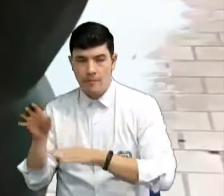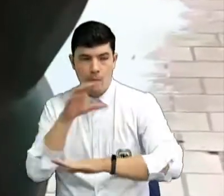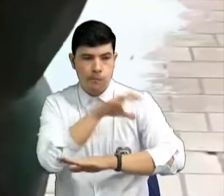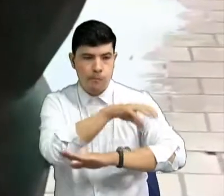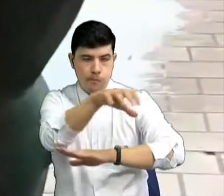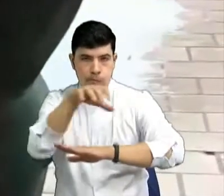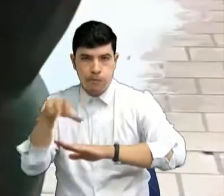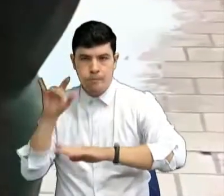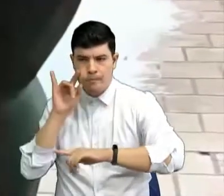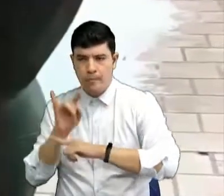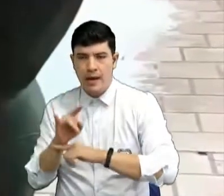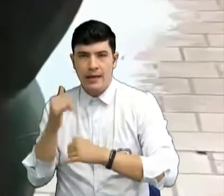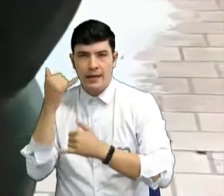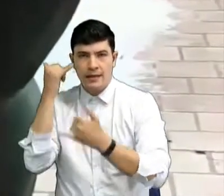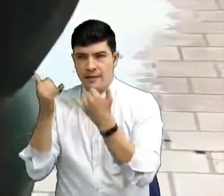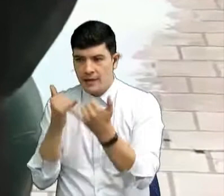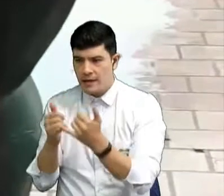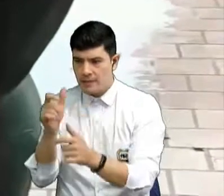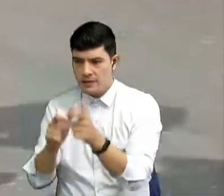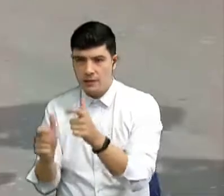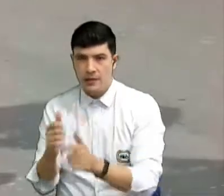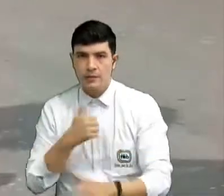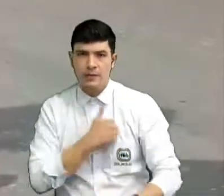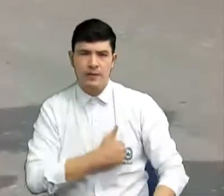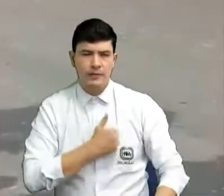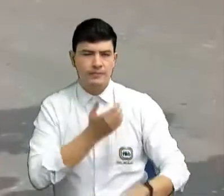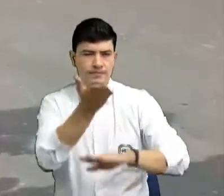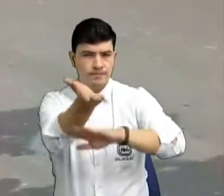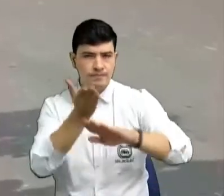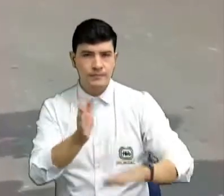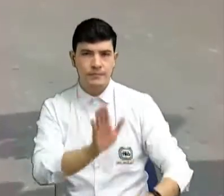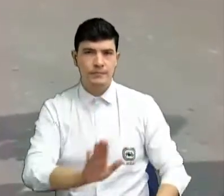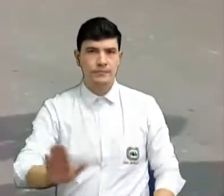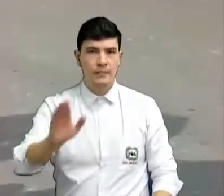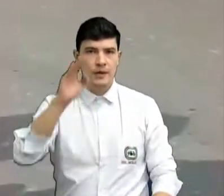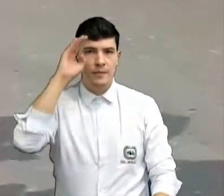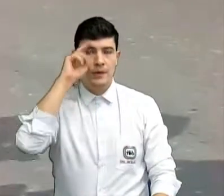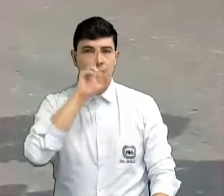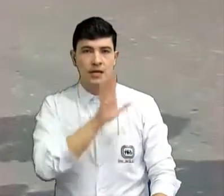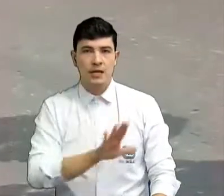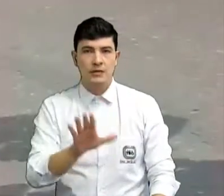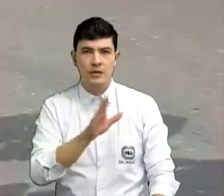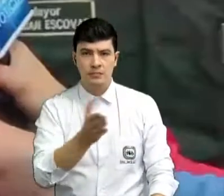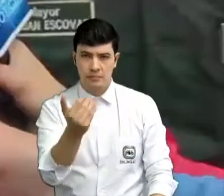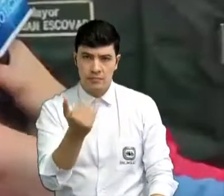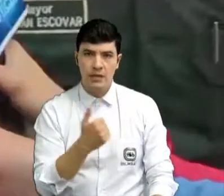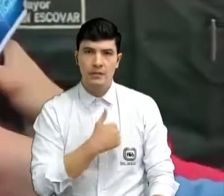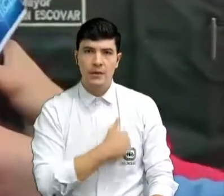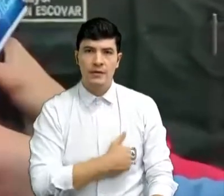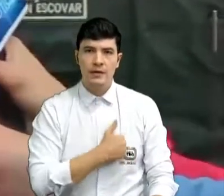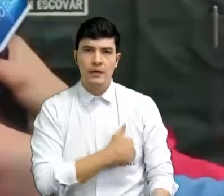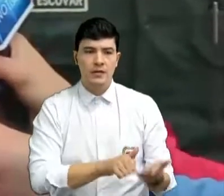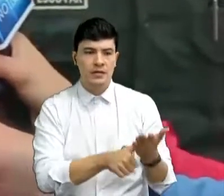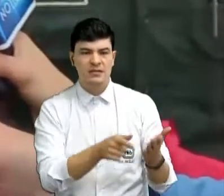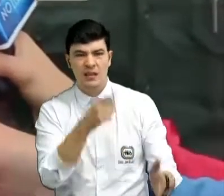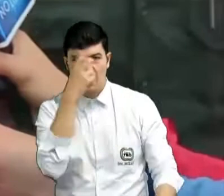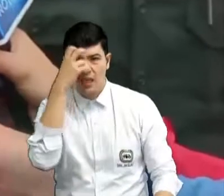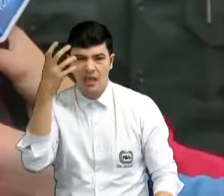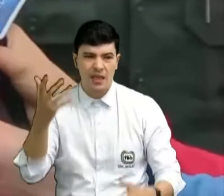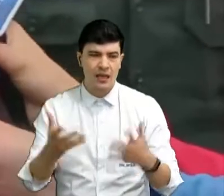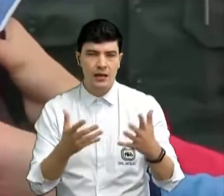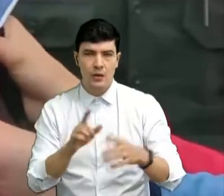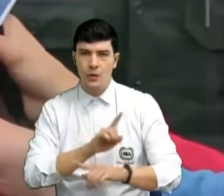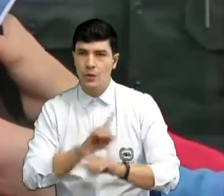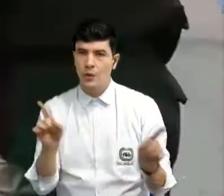le solicito a los ciudadanos que por favor, que la policía lo que está haciendo es identificar plenamente de acuerdo a las facultades que nos da